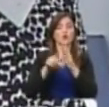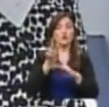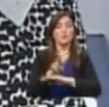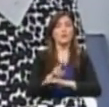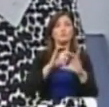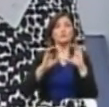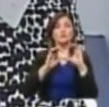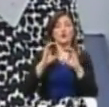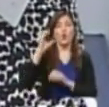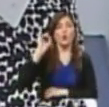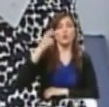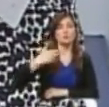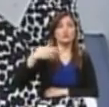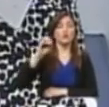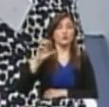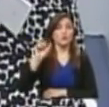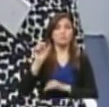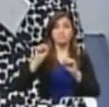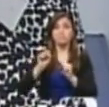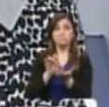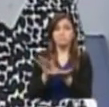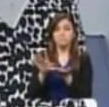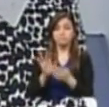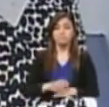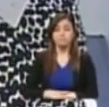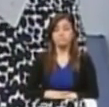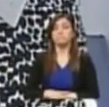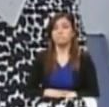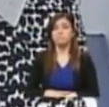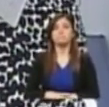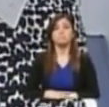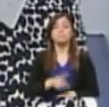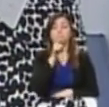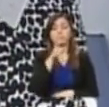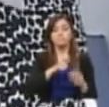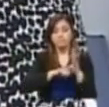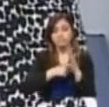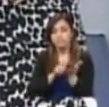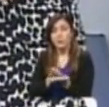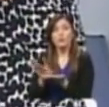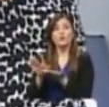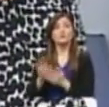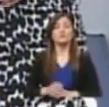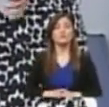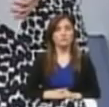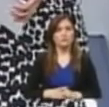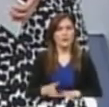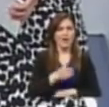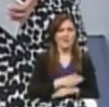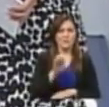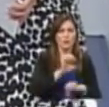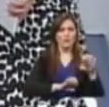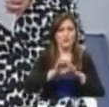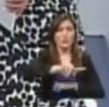de comunicación, Carlos Ochoa, podría ser destituido por disposición de la Contraloría General del Estado. Un examen de auditoría